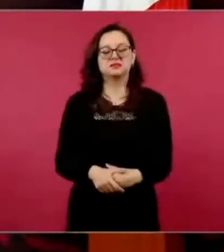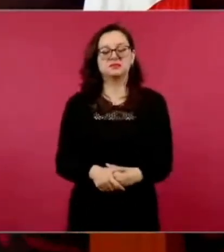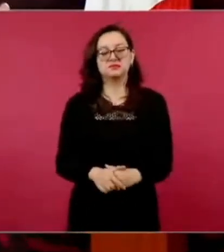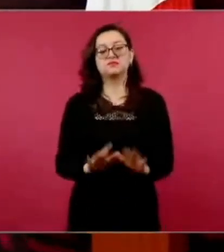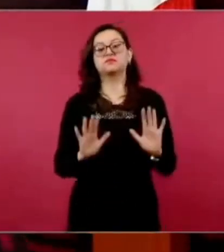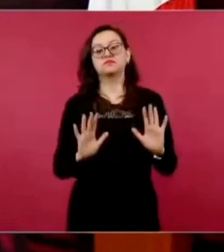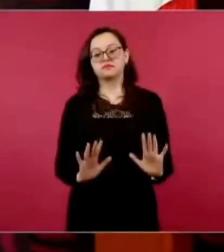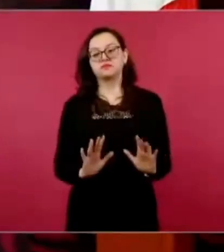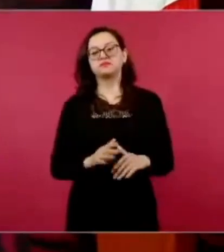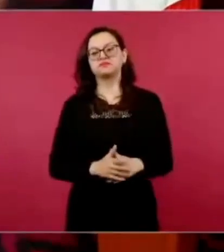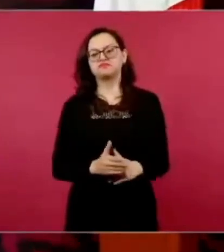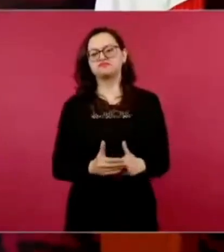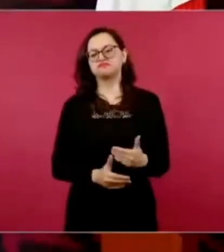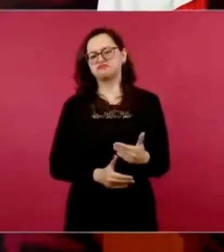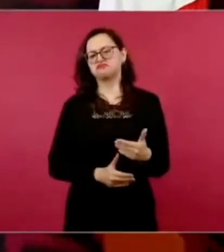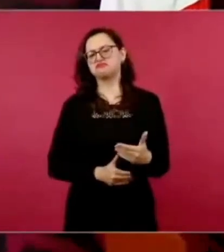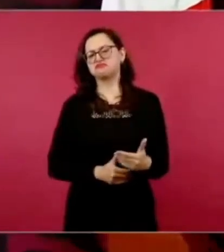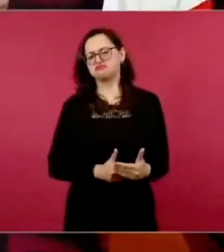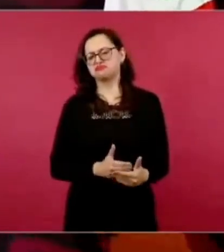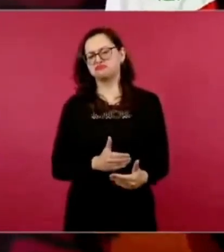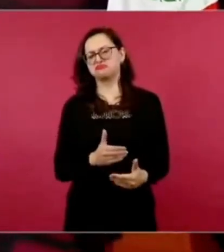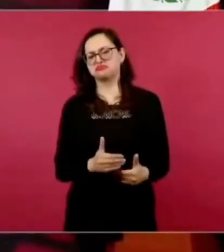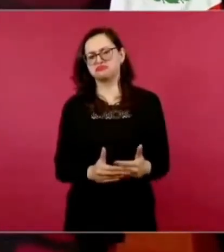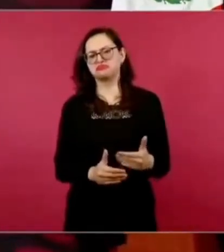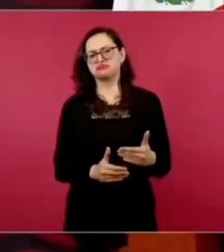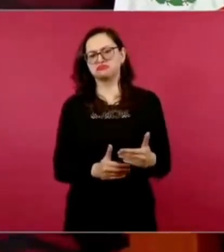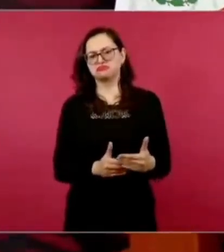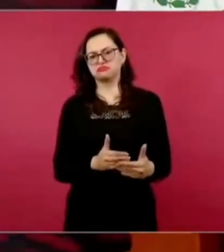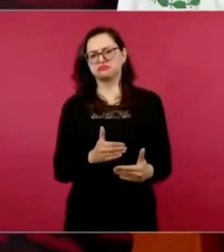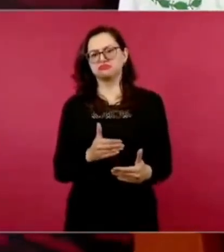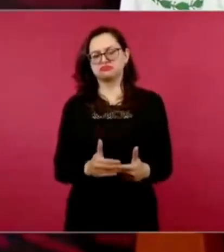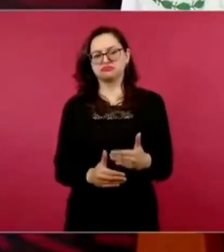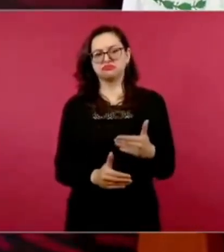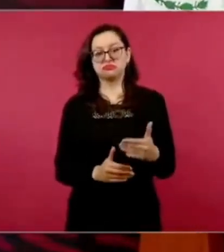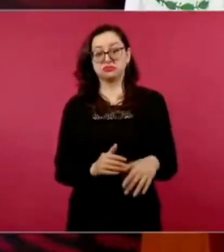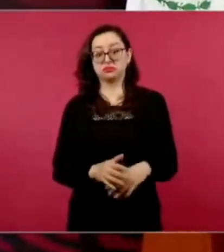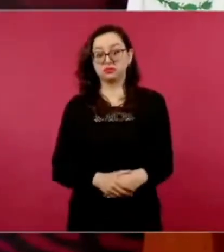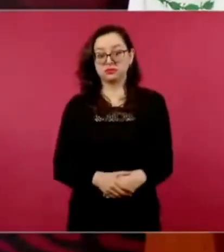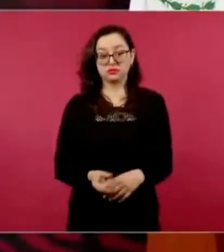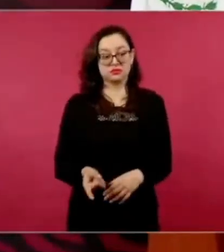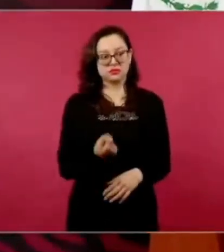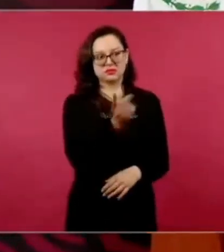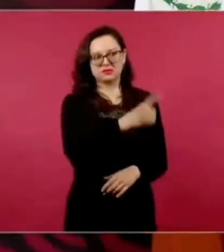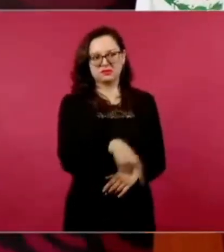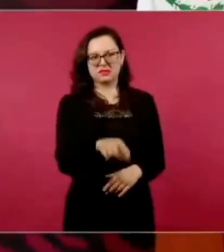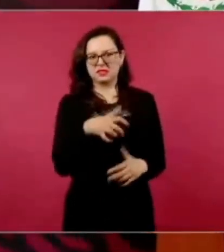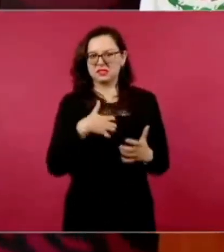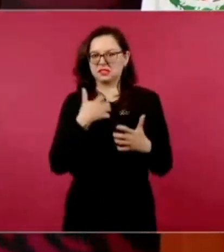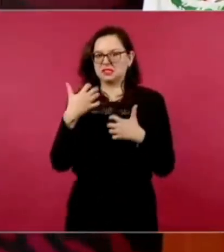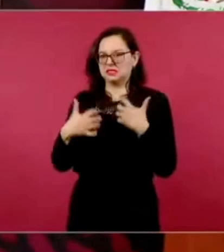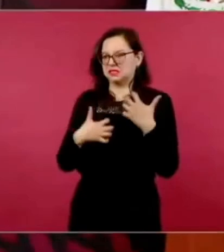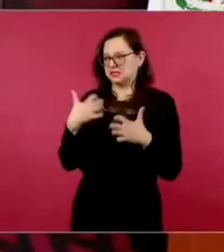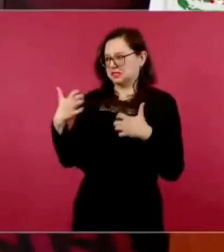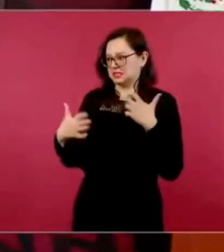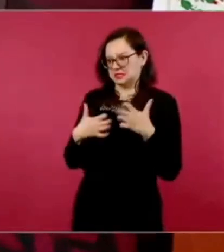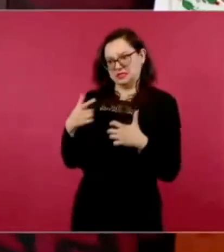Pasó una semana y desesperado. Y la amenaza, el chantaje.